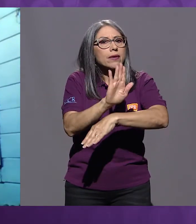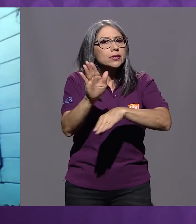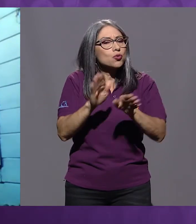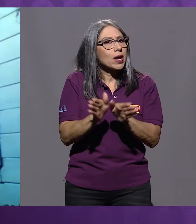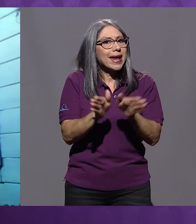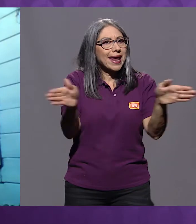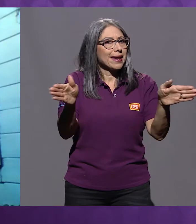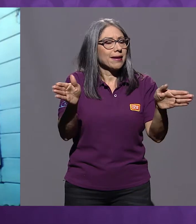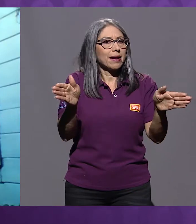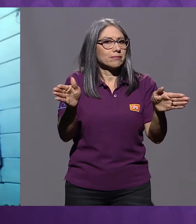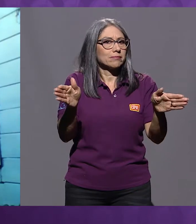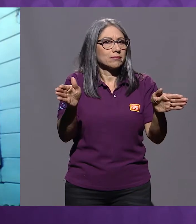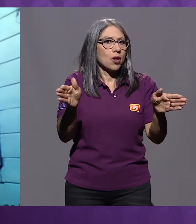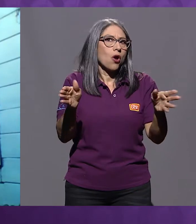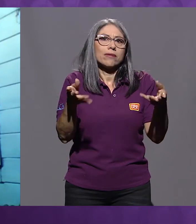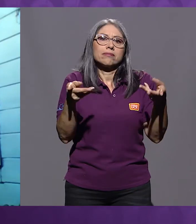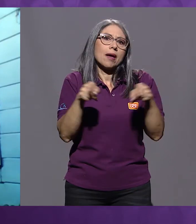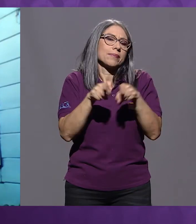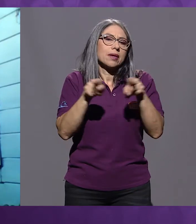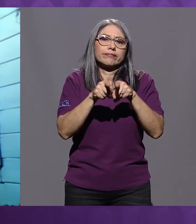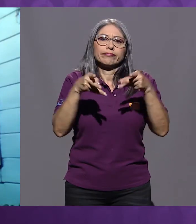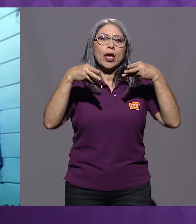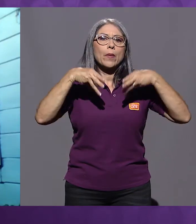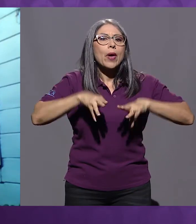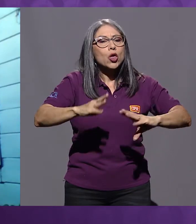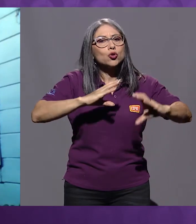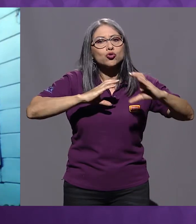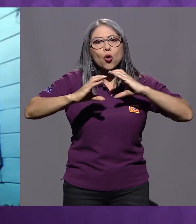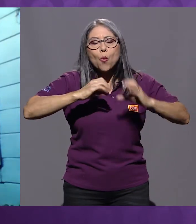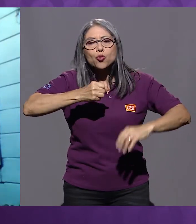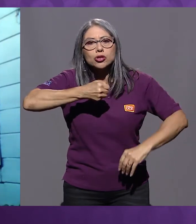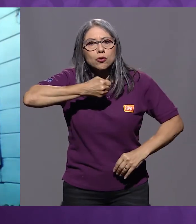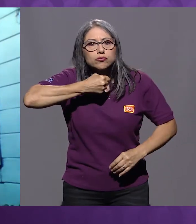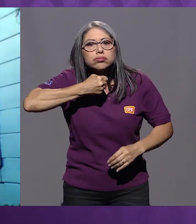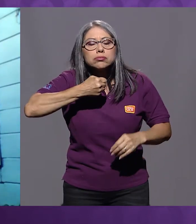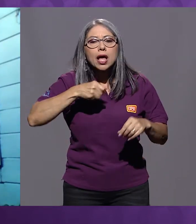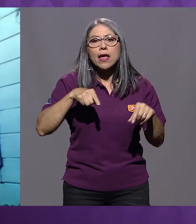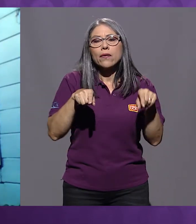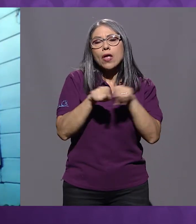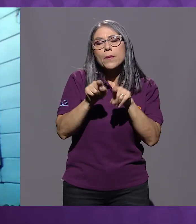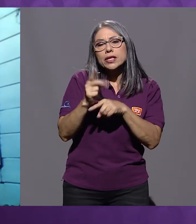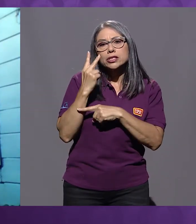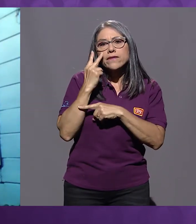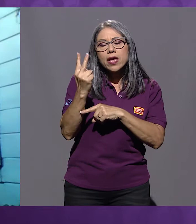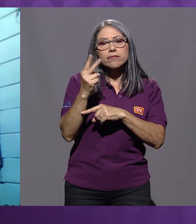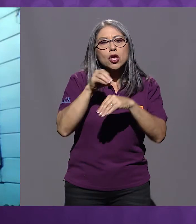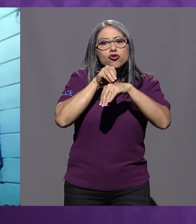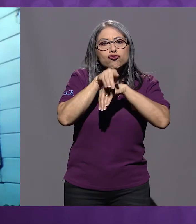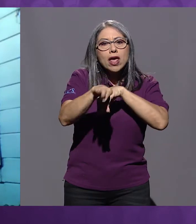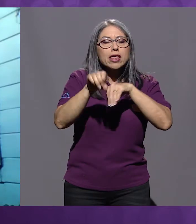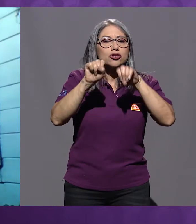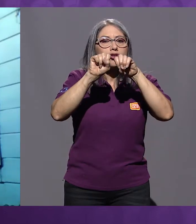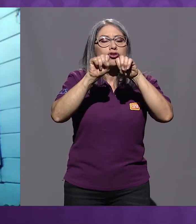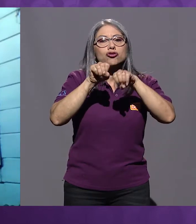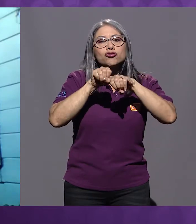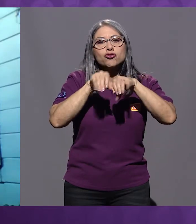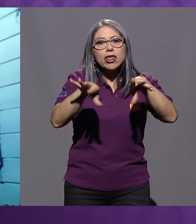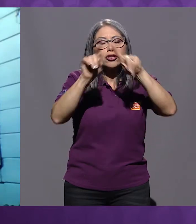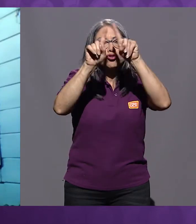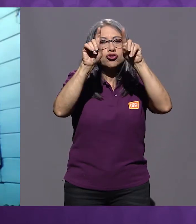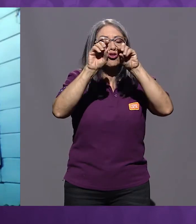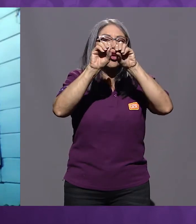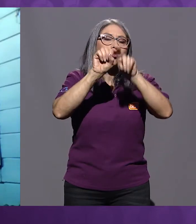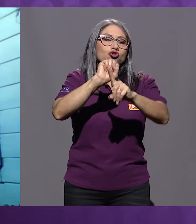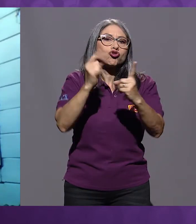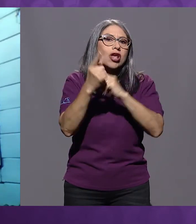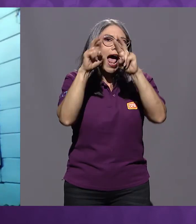o en los medios, ya llámese en prensa, en lo que son en redes sociales, etcétera. Se